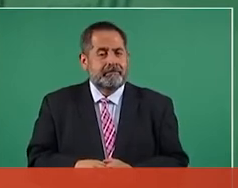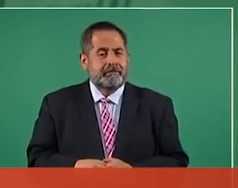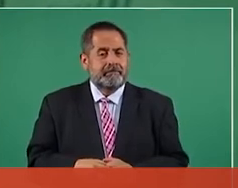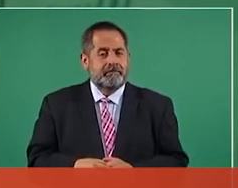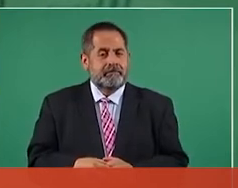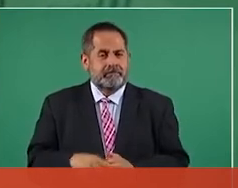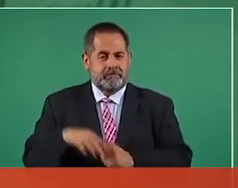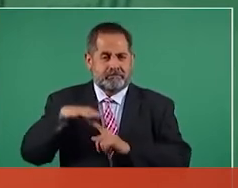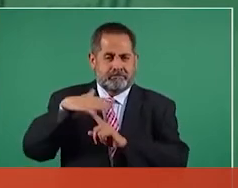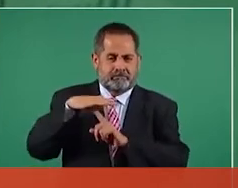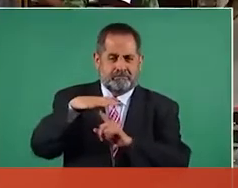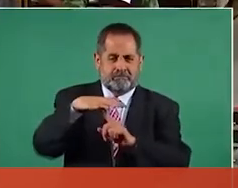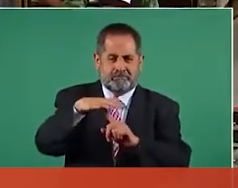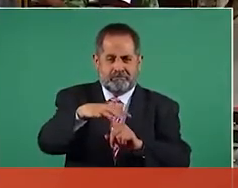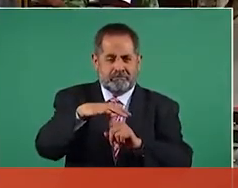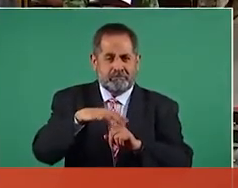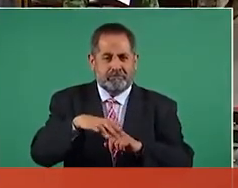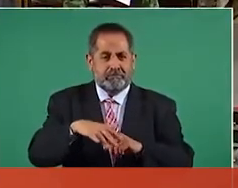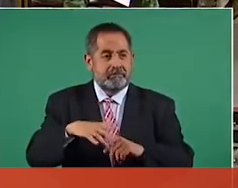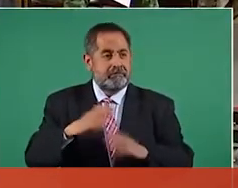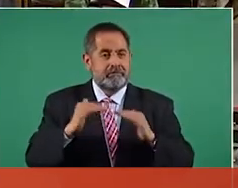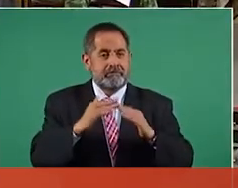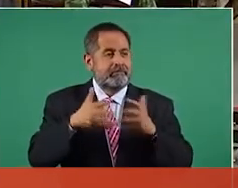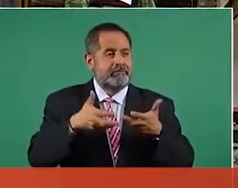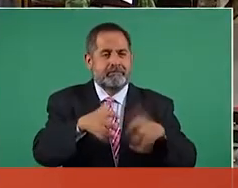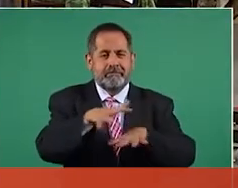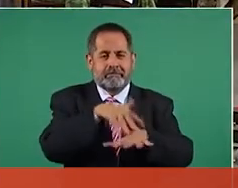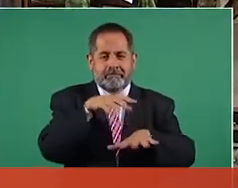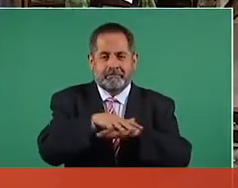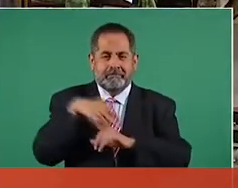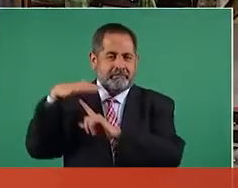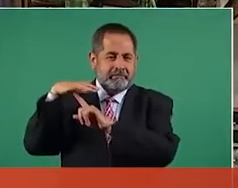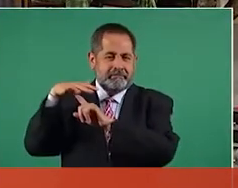hasta helicópteros pasaban por la casa en Tlalpan.